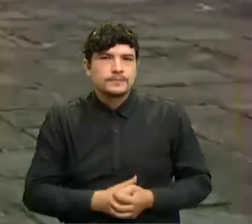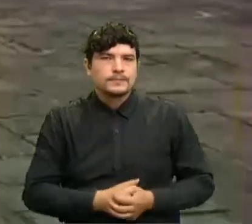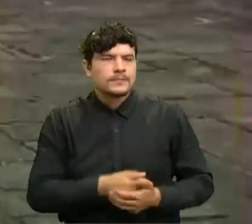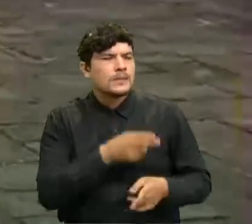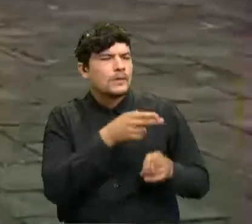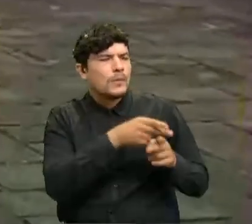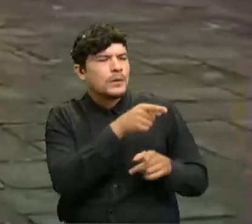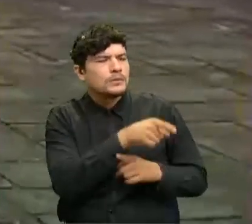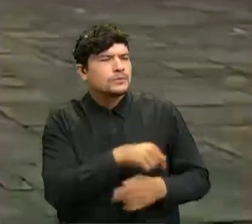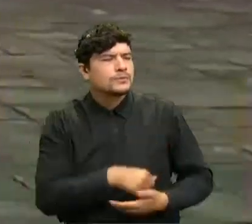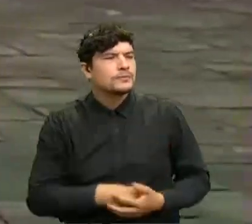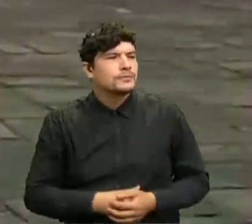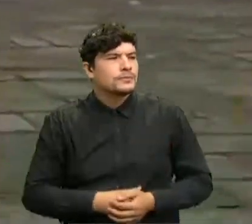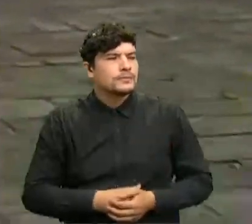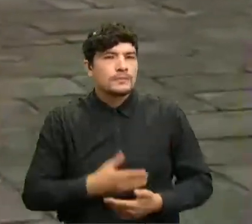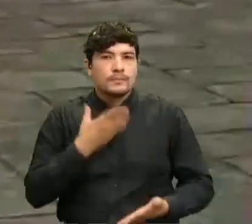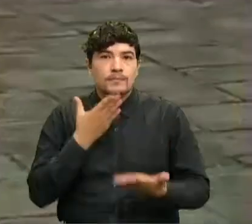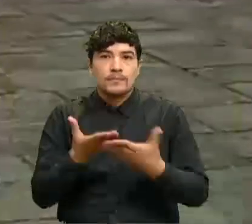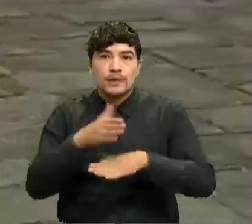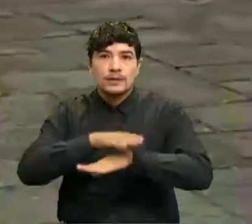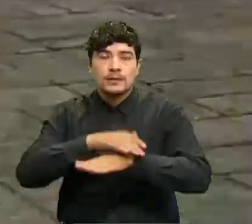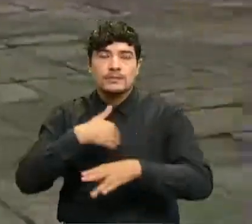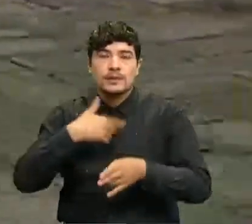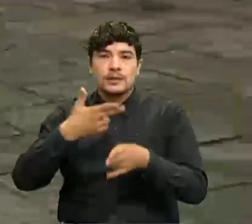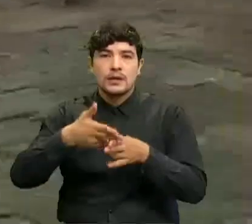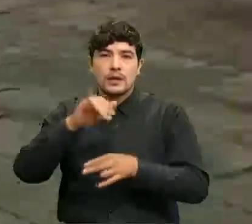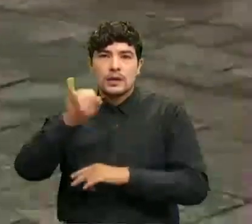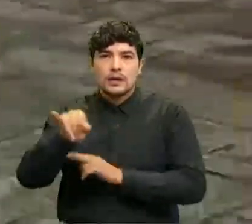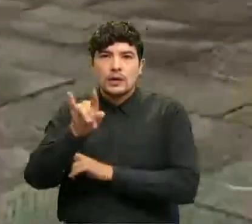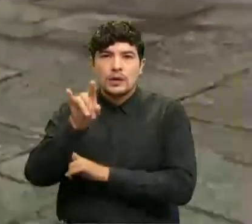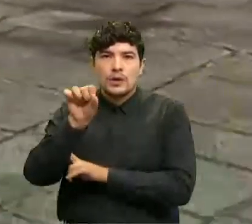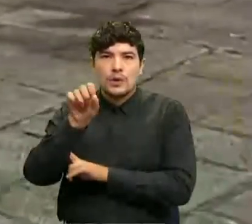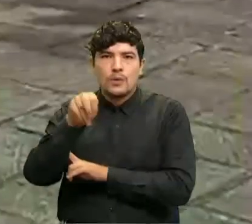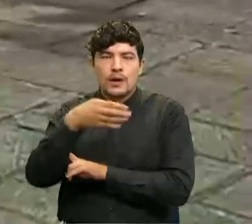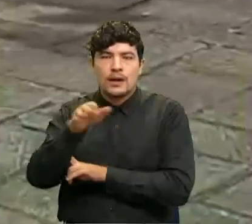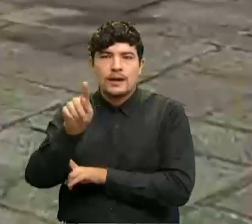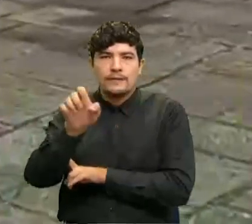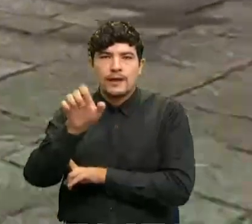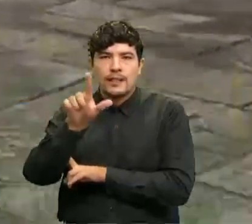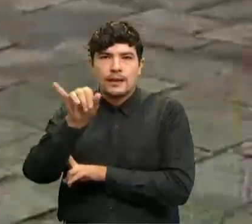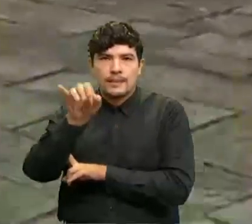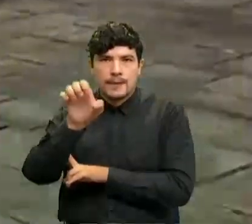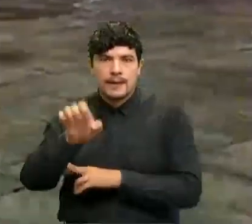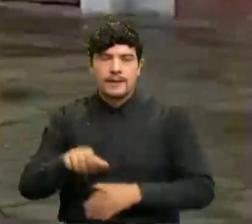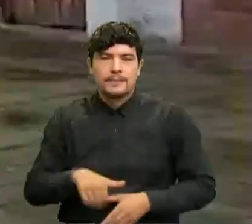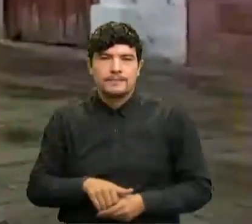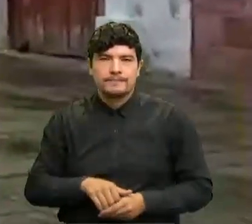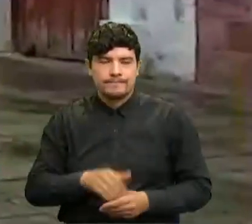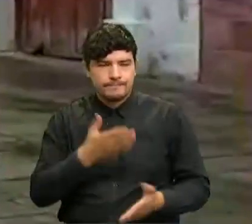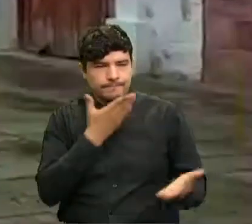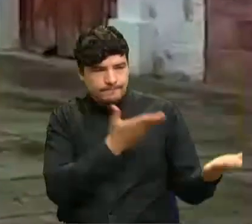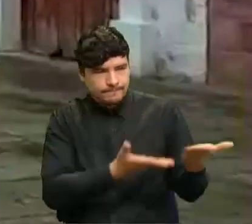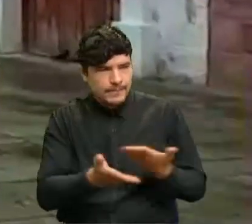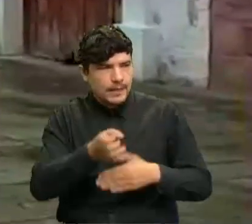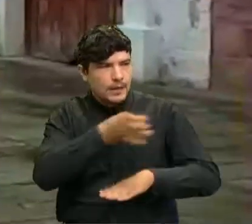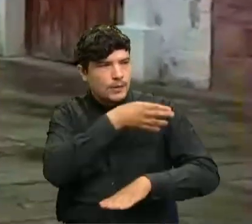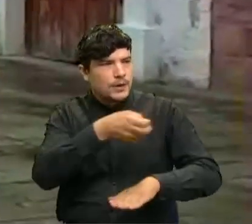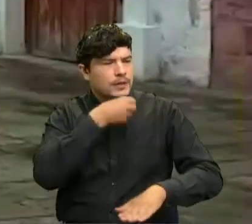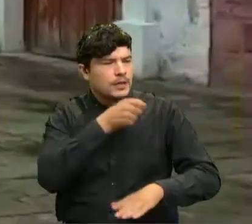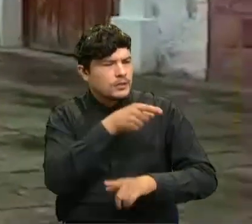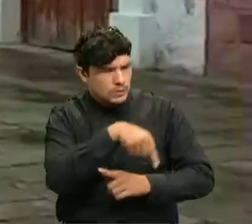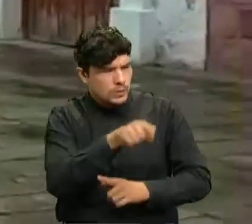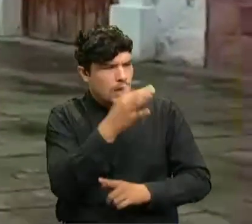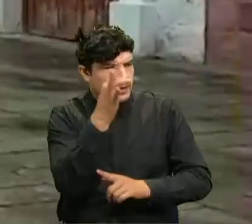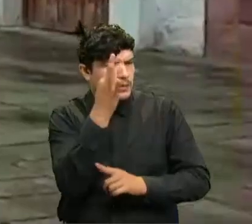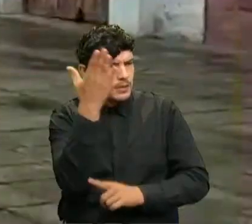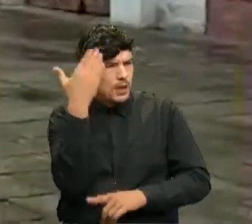¿Cómo es su nombre? Buenas tardes. Buenas tardes, Luis Felipe Rodríguez López. Bueno, Luis Felipe, bienvenido a Oriente Noticias. ¿Qué fue lo que pasó esta mañana durante